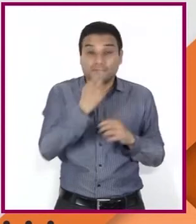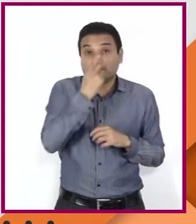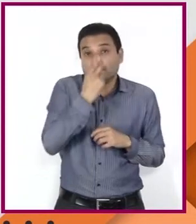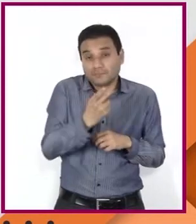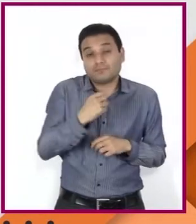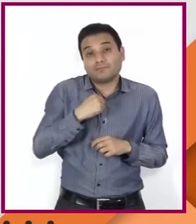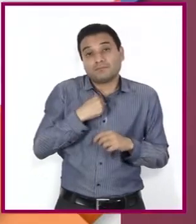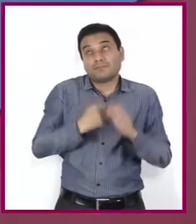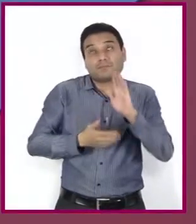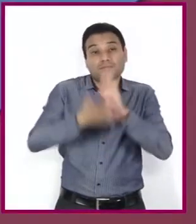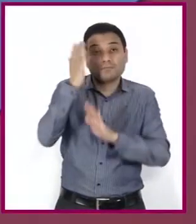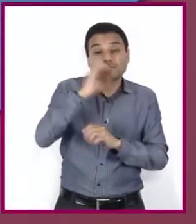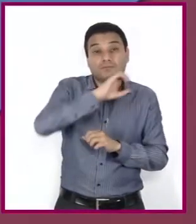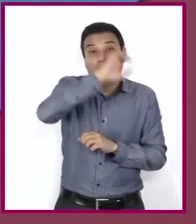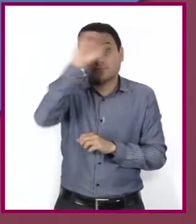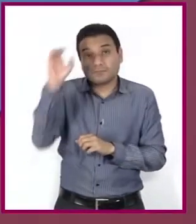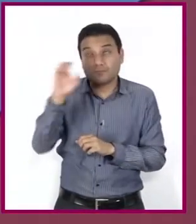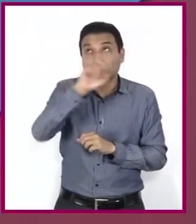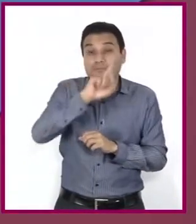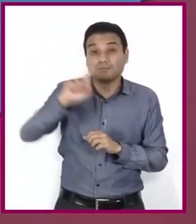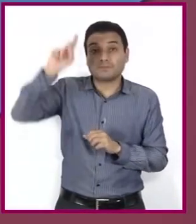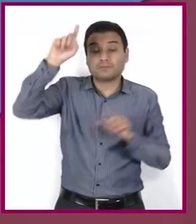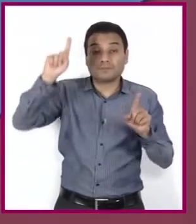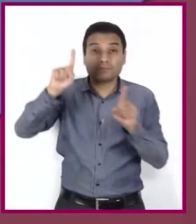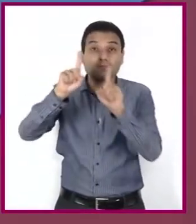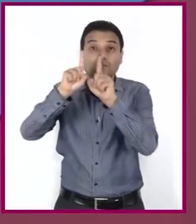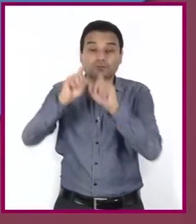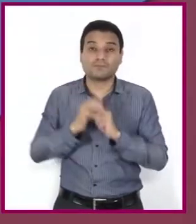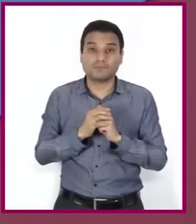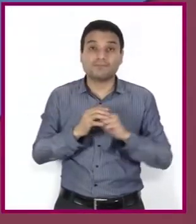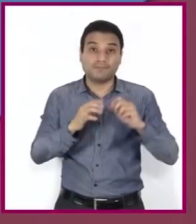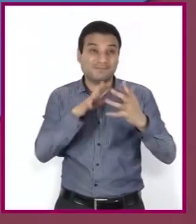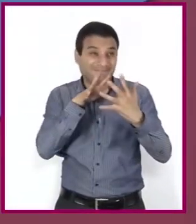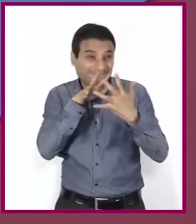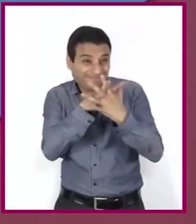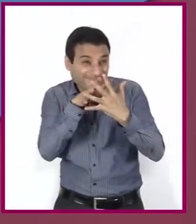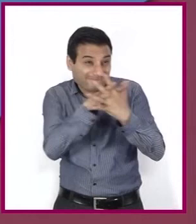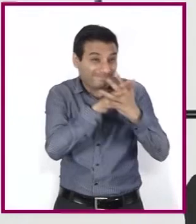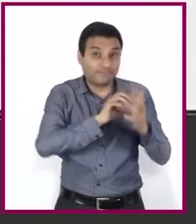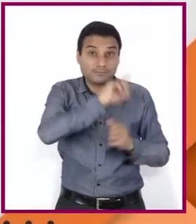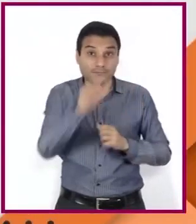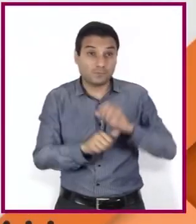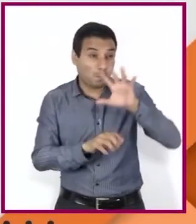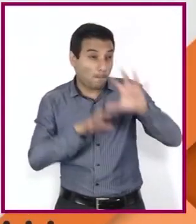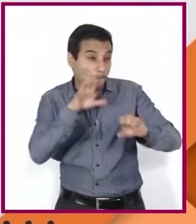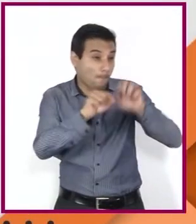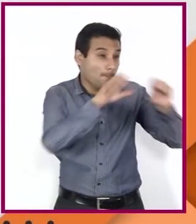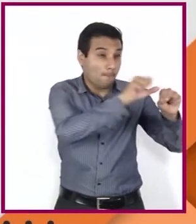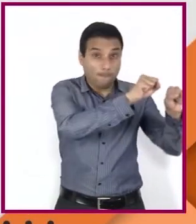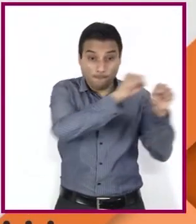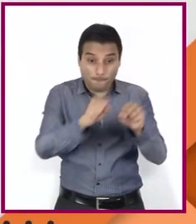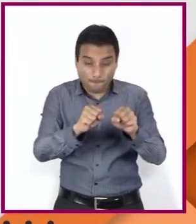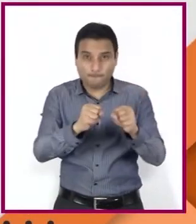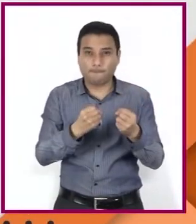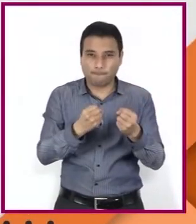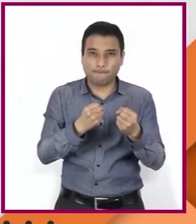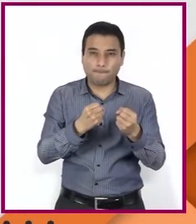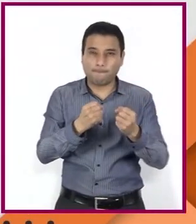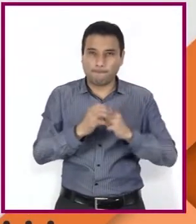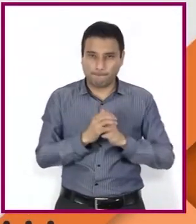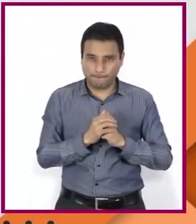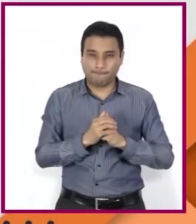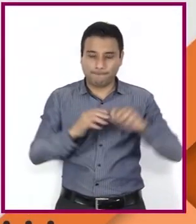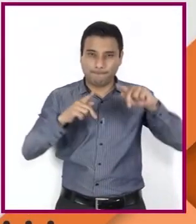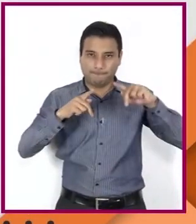cielo. Conseguir cautivos para los sacrificios se volvió tan importante para los mexicas que decidieron inventar un